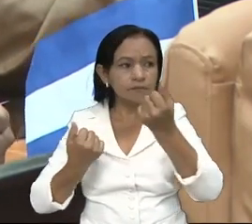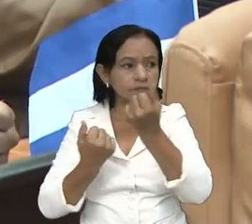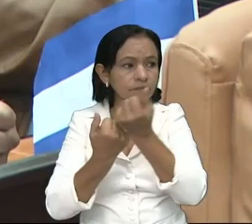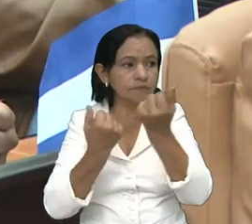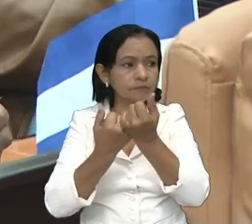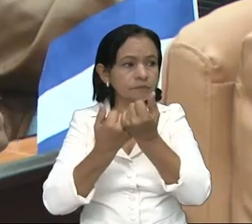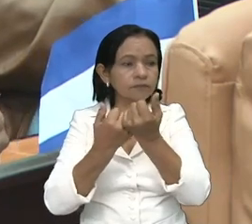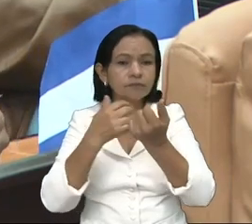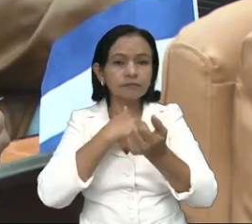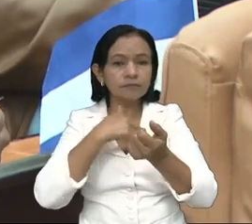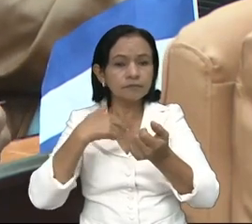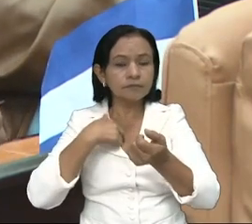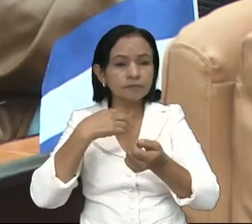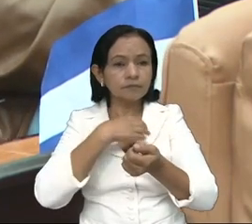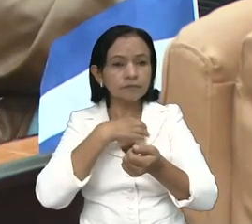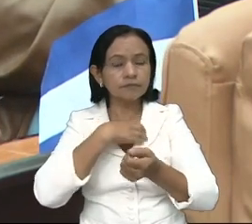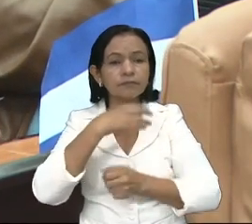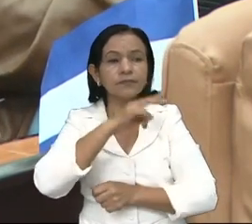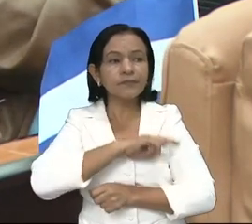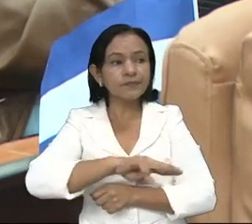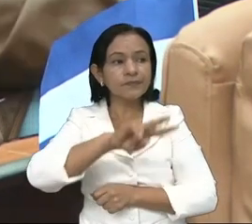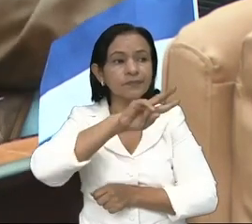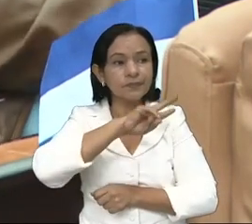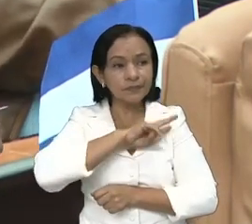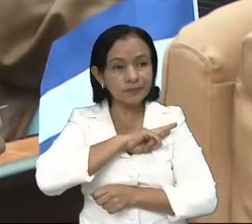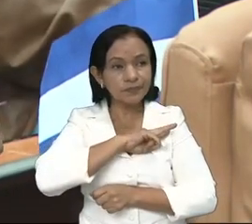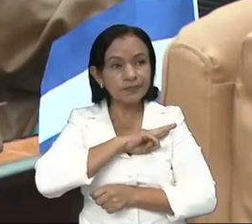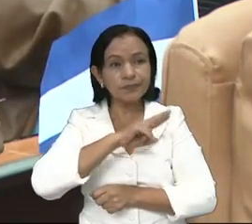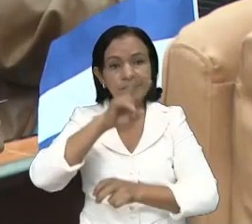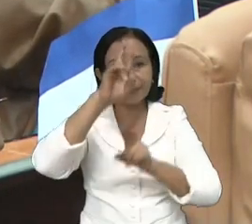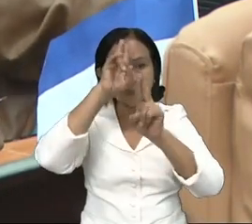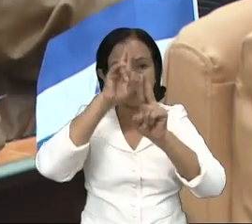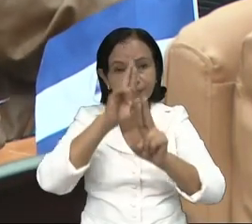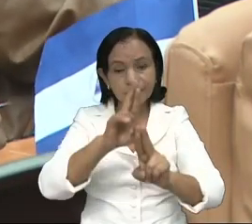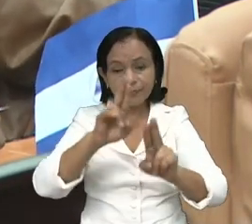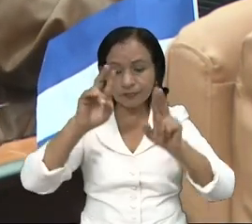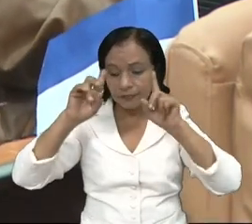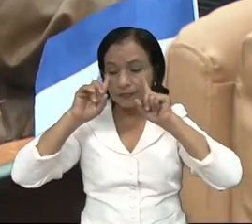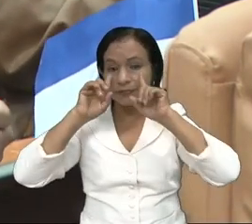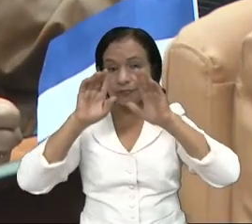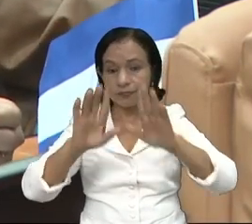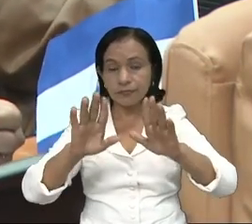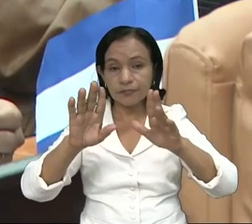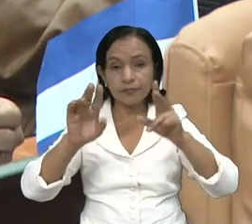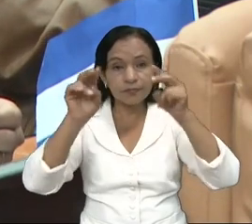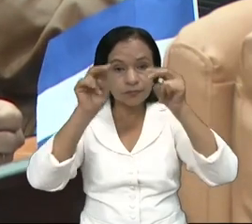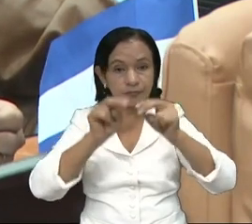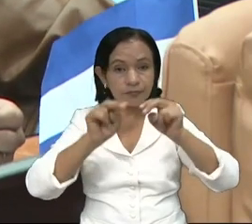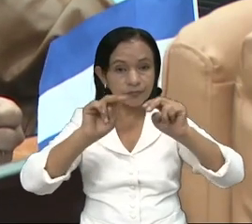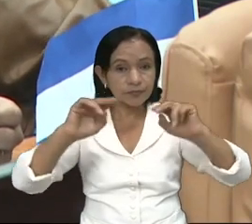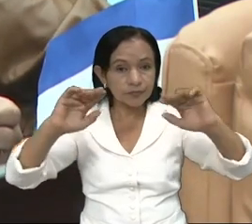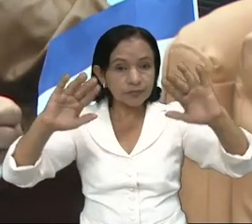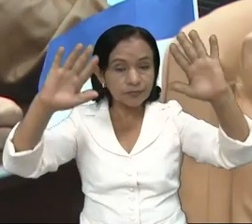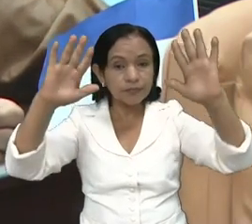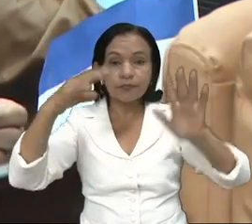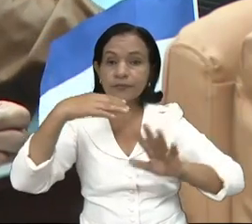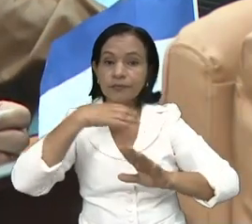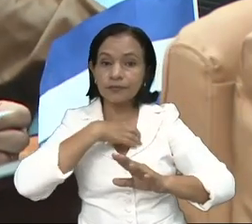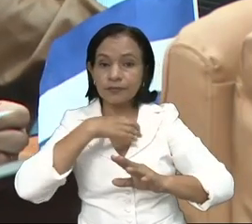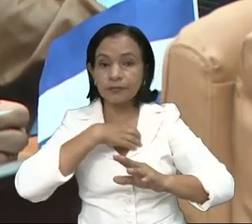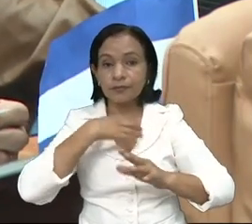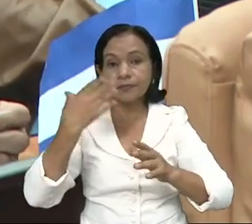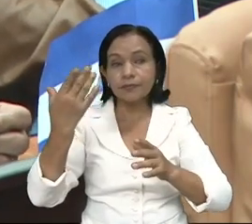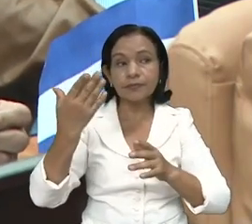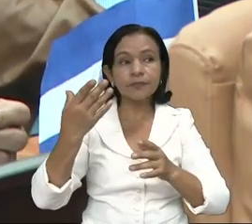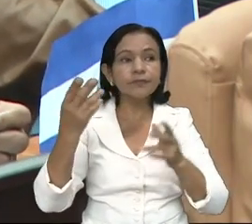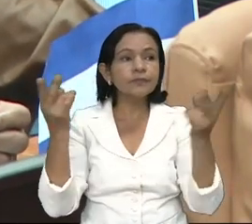el rescate de nuestros valores de respeto y conservación de los recursos naturales y